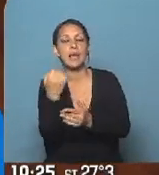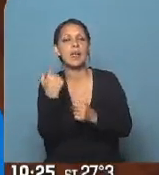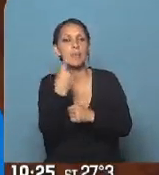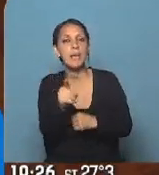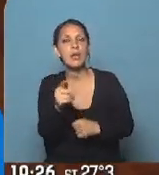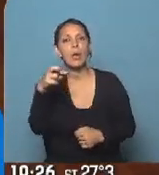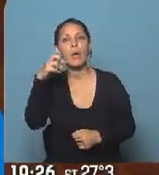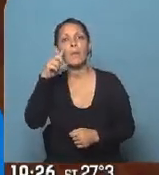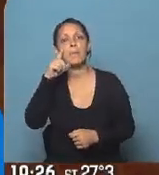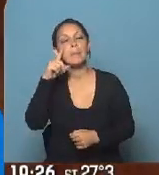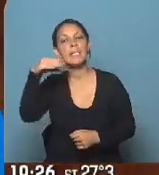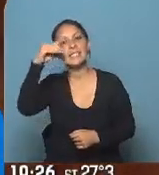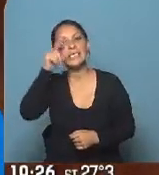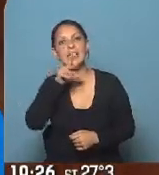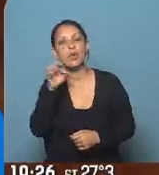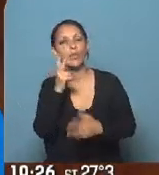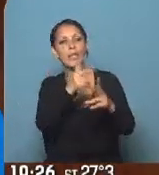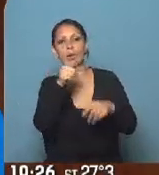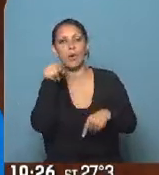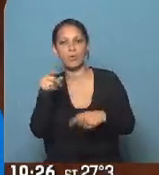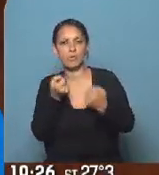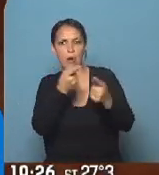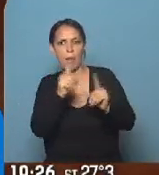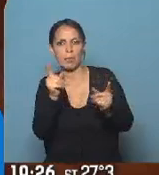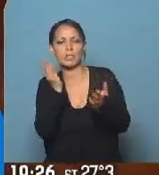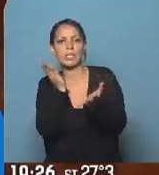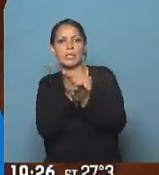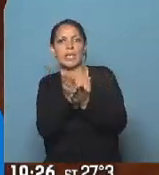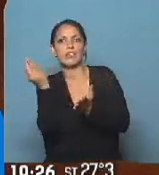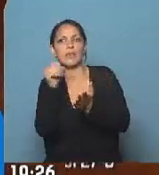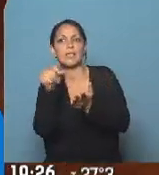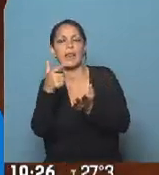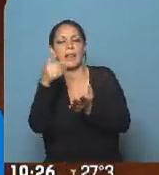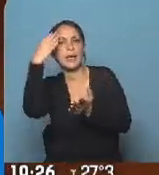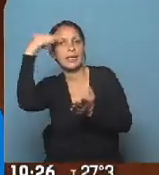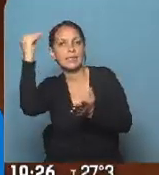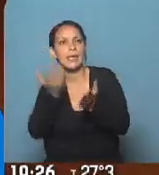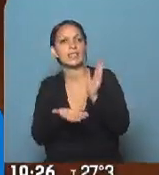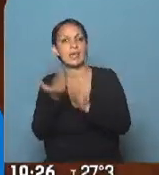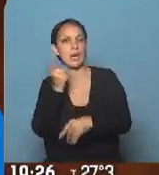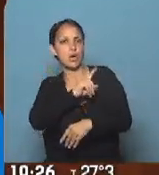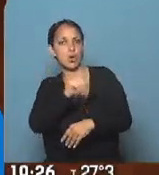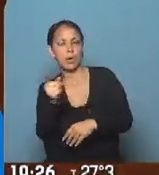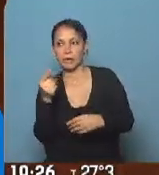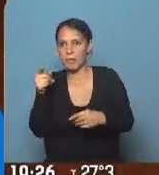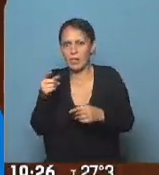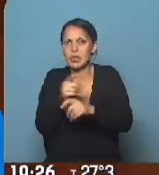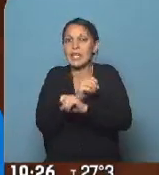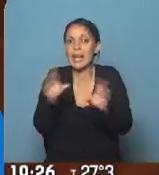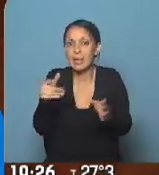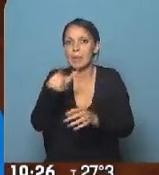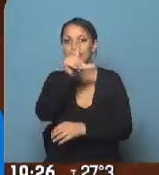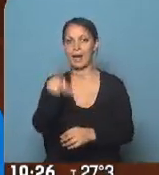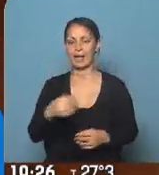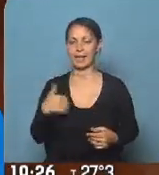no lo va a otorgar. Bueno, pero esto es grave para la República porque estamos poniendo por sobre una decisión judicial, porque acá lo que está en